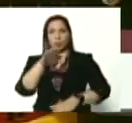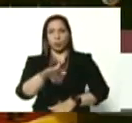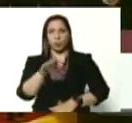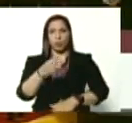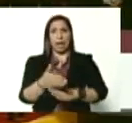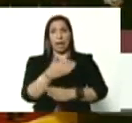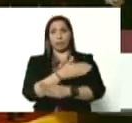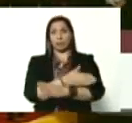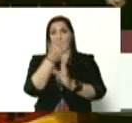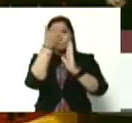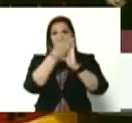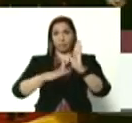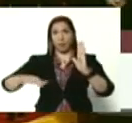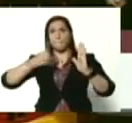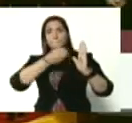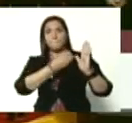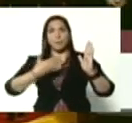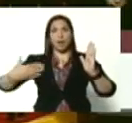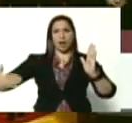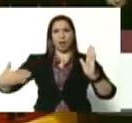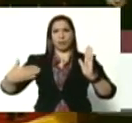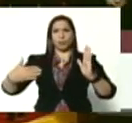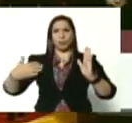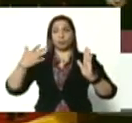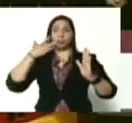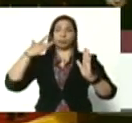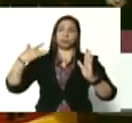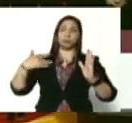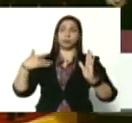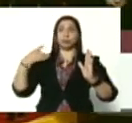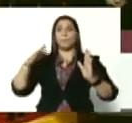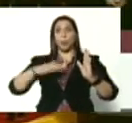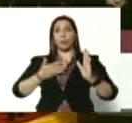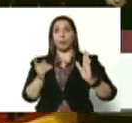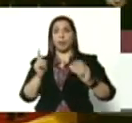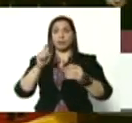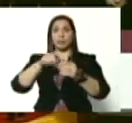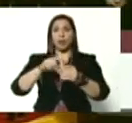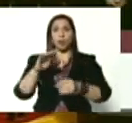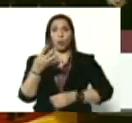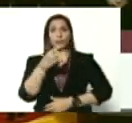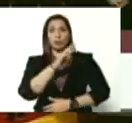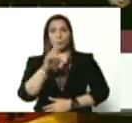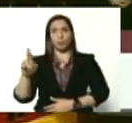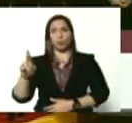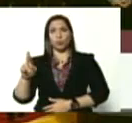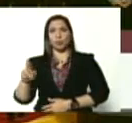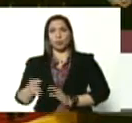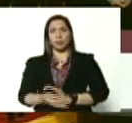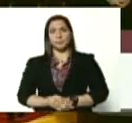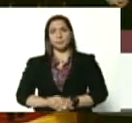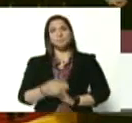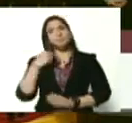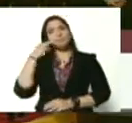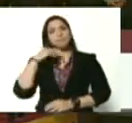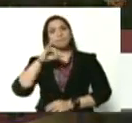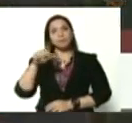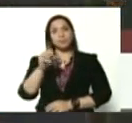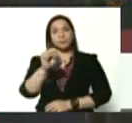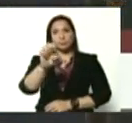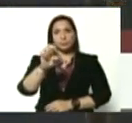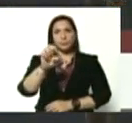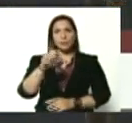era antes un panteón de blancos y machos que de carambola pudo entrar en la cuarta república el zambo josé leonardo chirino